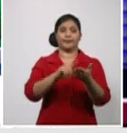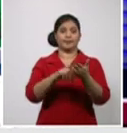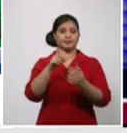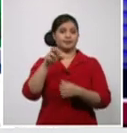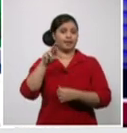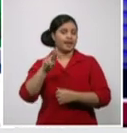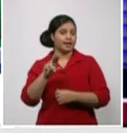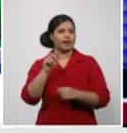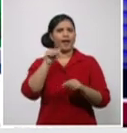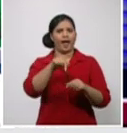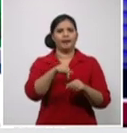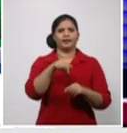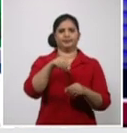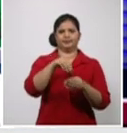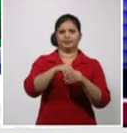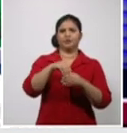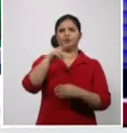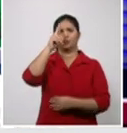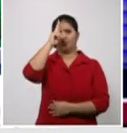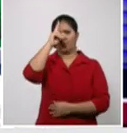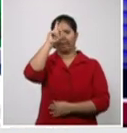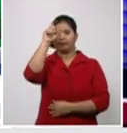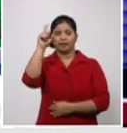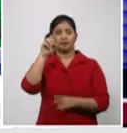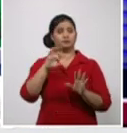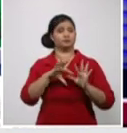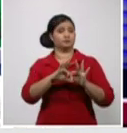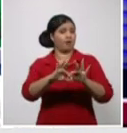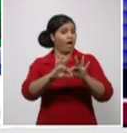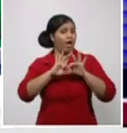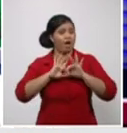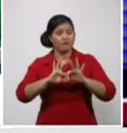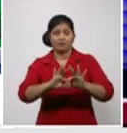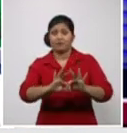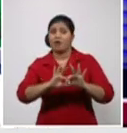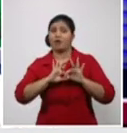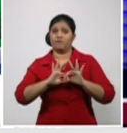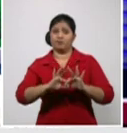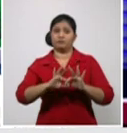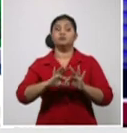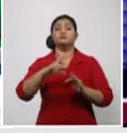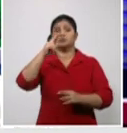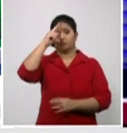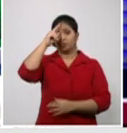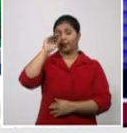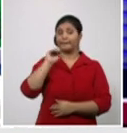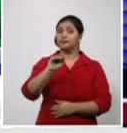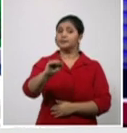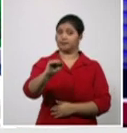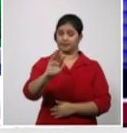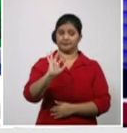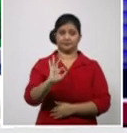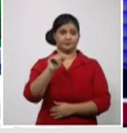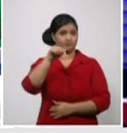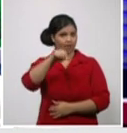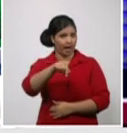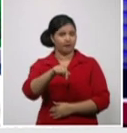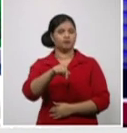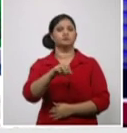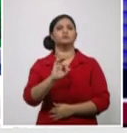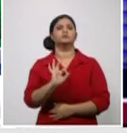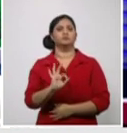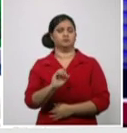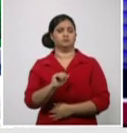urgencia, se resultó positiva el test de antígenos, se ingresa y, reitero, con